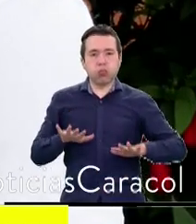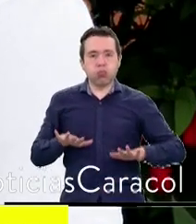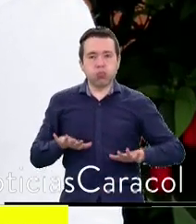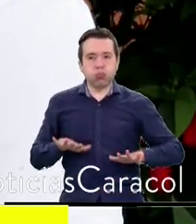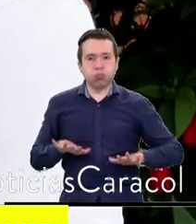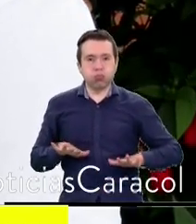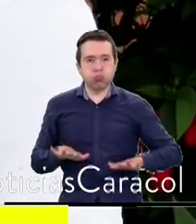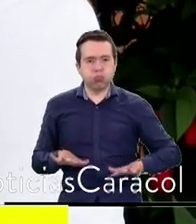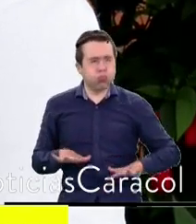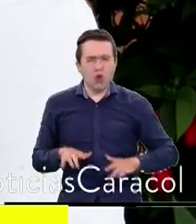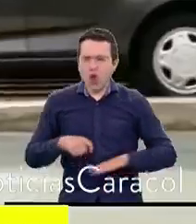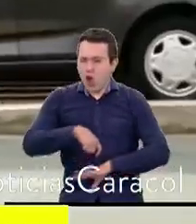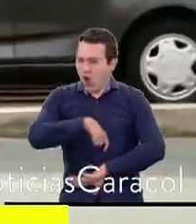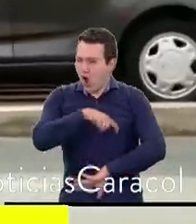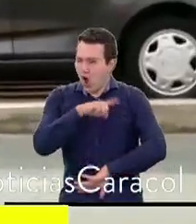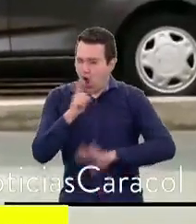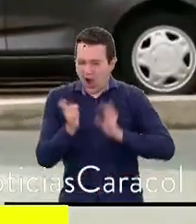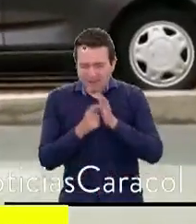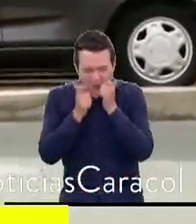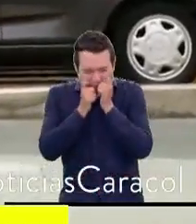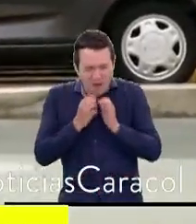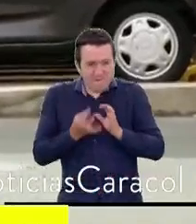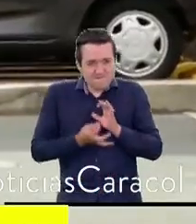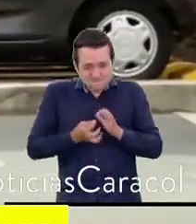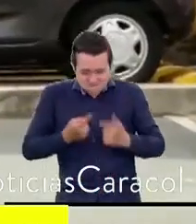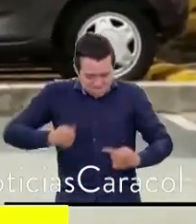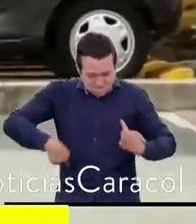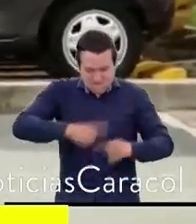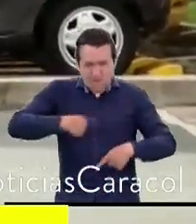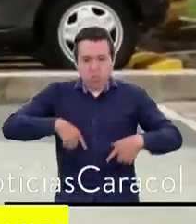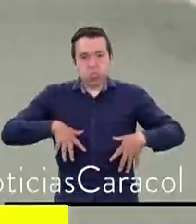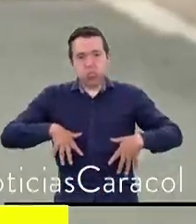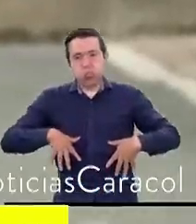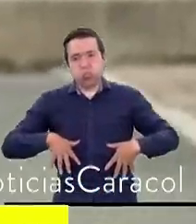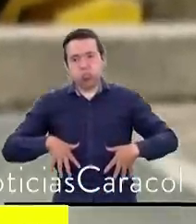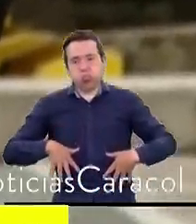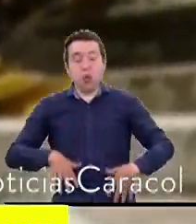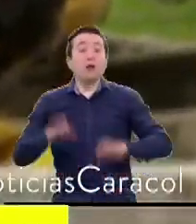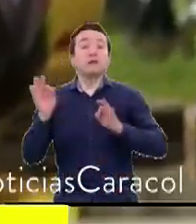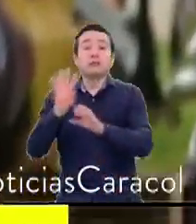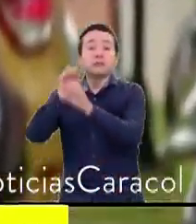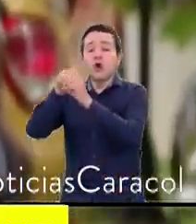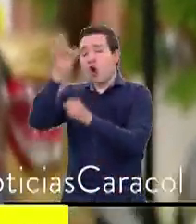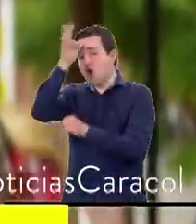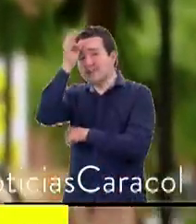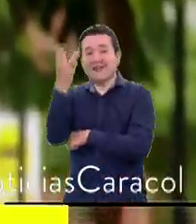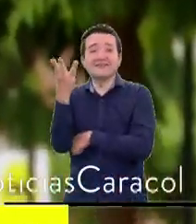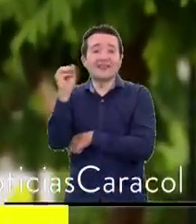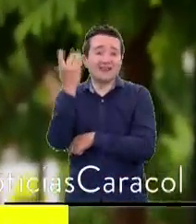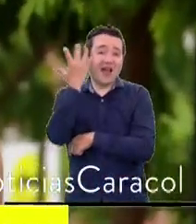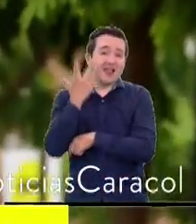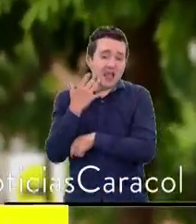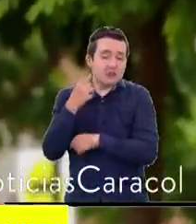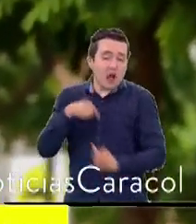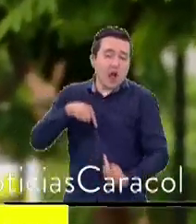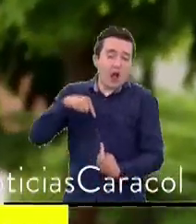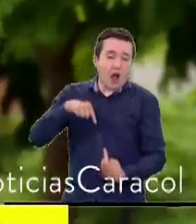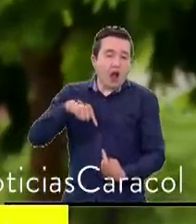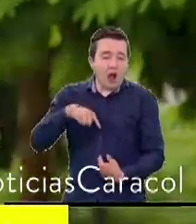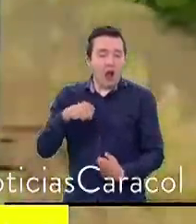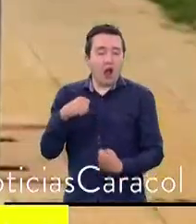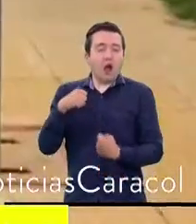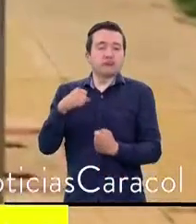el sistema inmunológico comenzó a alterarse. Luego de 30 días de hospitalización y de luchar por su vida, Natalie ganó la batalla contra el COVID-19,